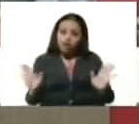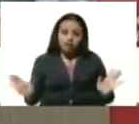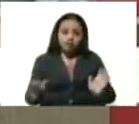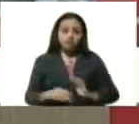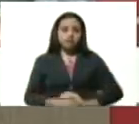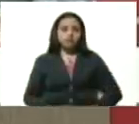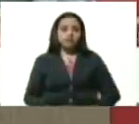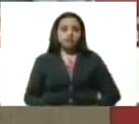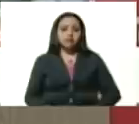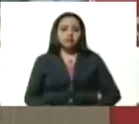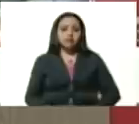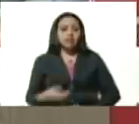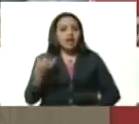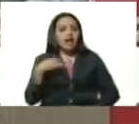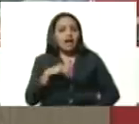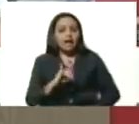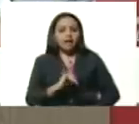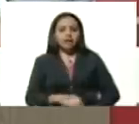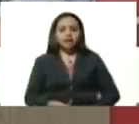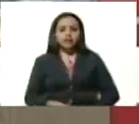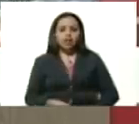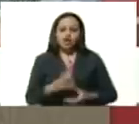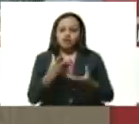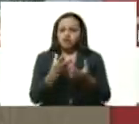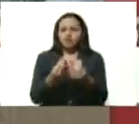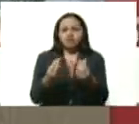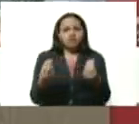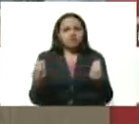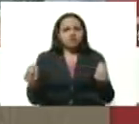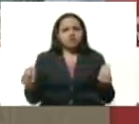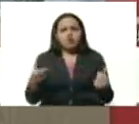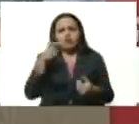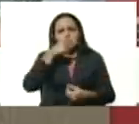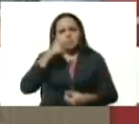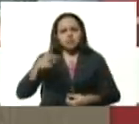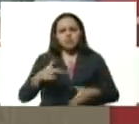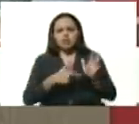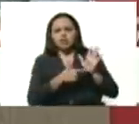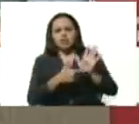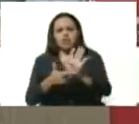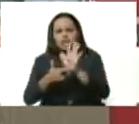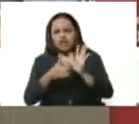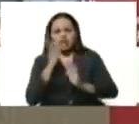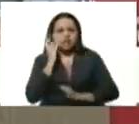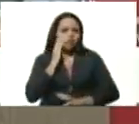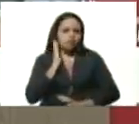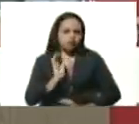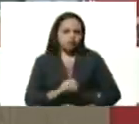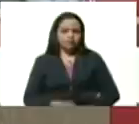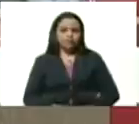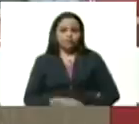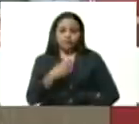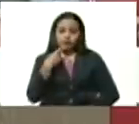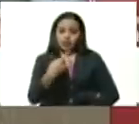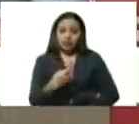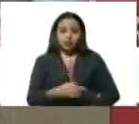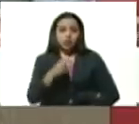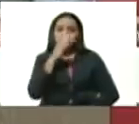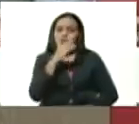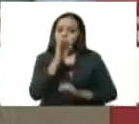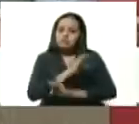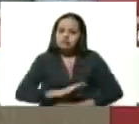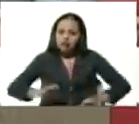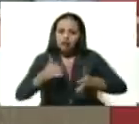hay ingentes cantidades de ejemplos. Lo dijimos, no hay ninguna ayuda